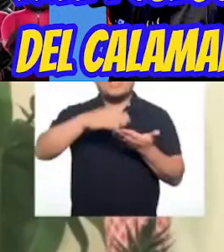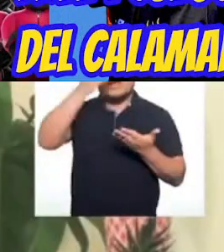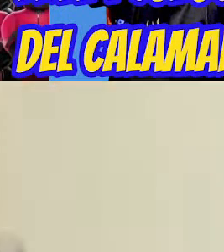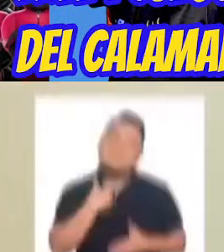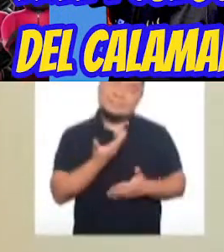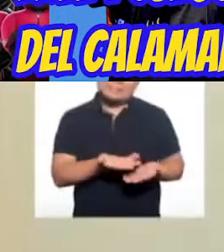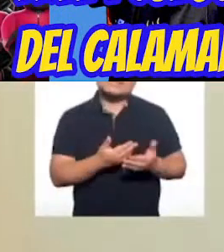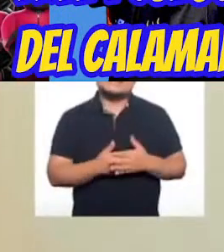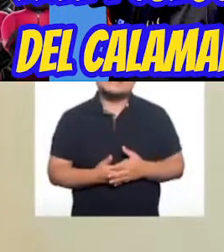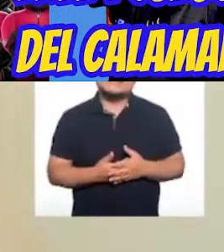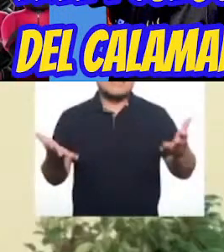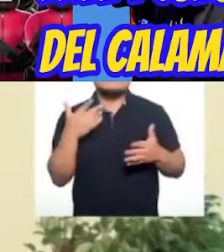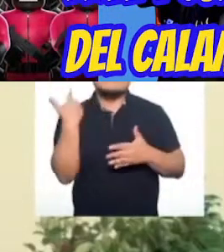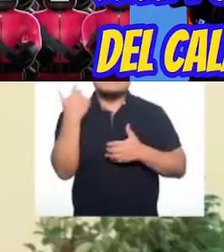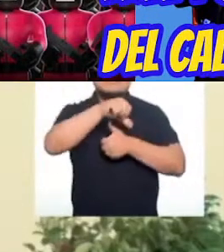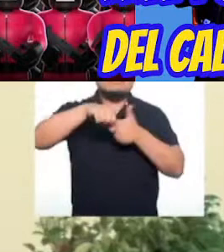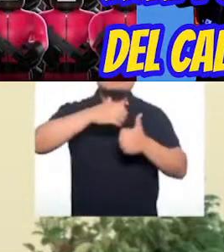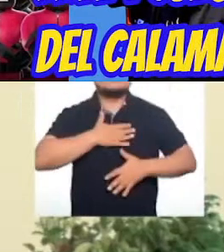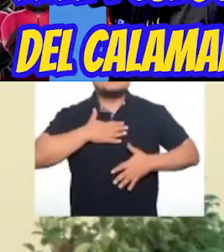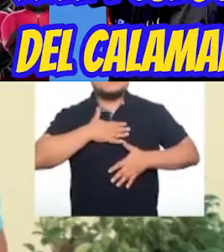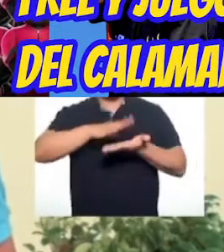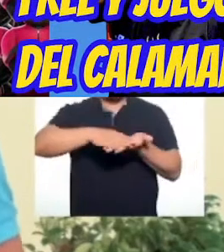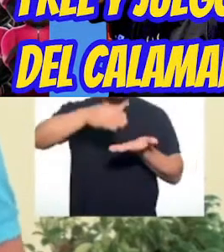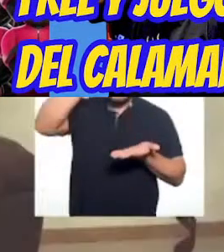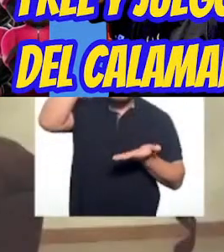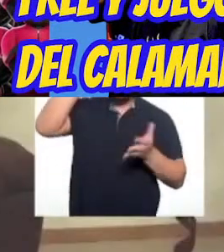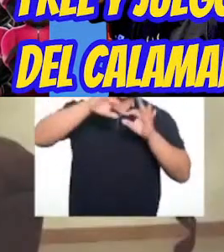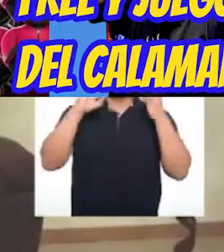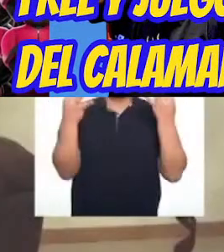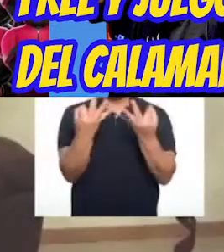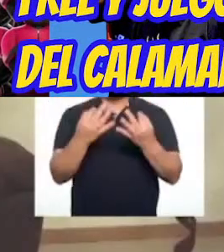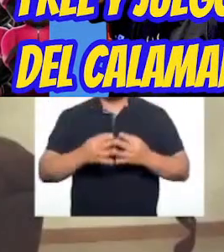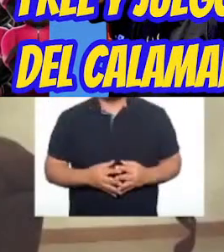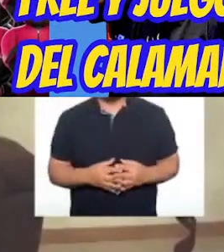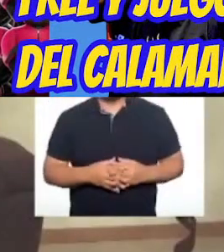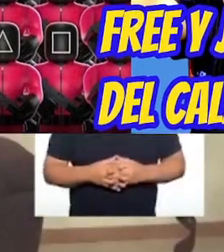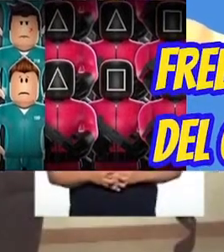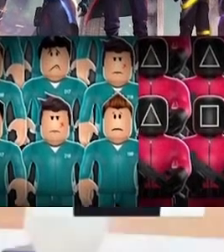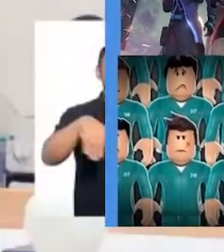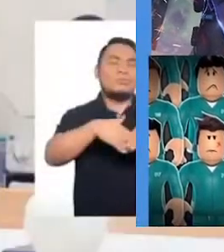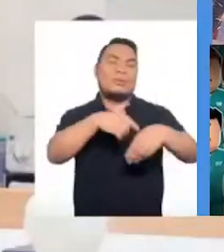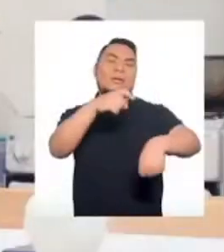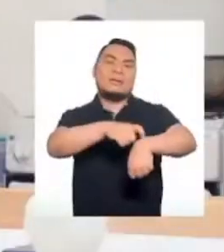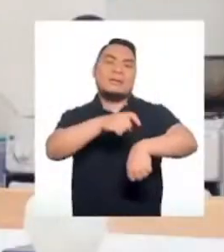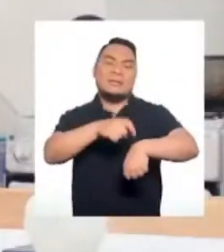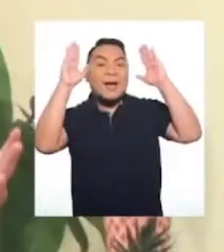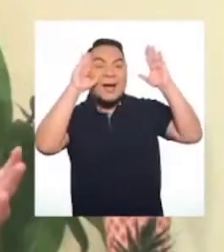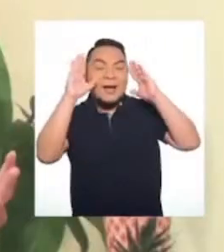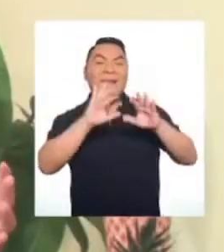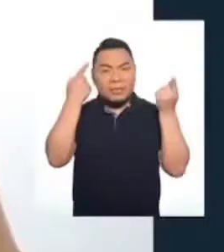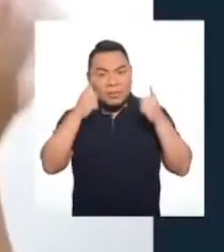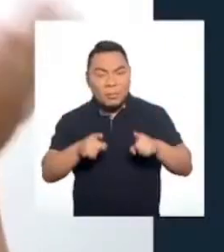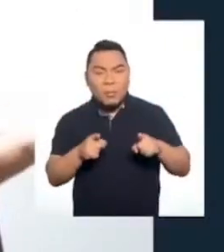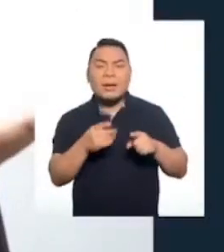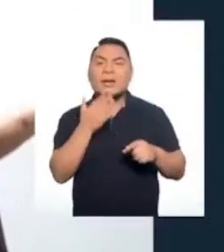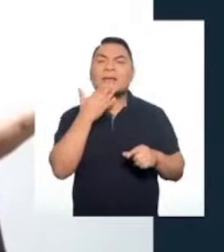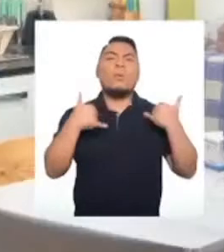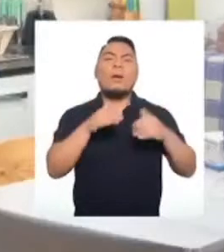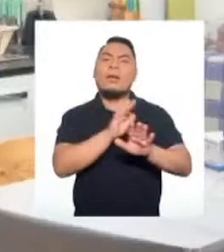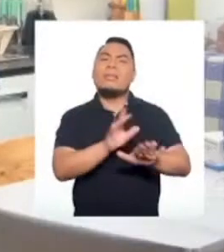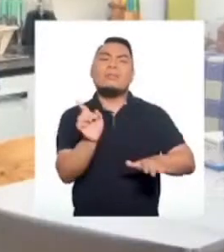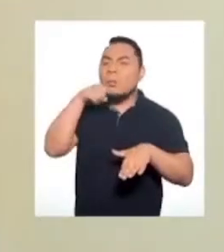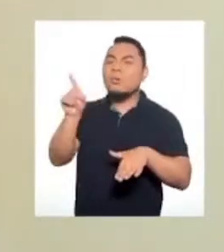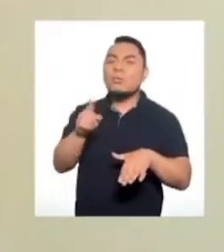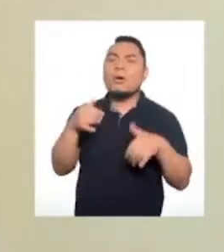el enlace. Ojalá que me acompañes. También suscríbete a mi canal de videojuegos que se encontrará ahí abajo. ¿Ok? Muchas